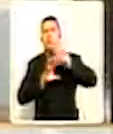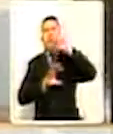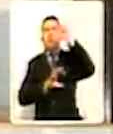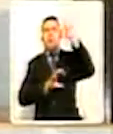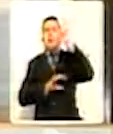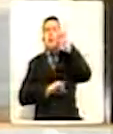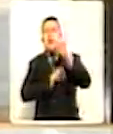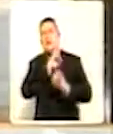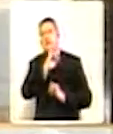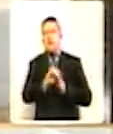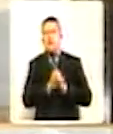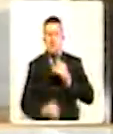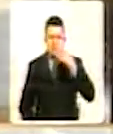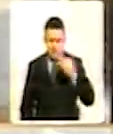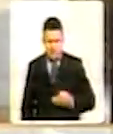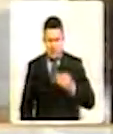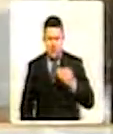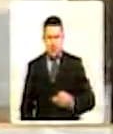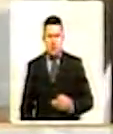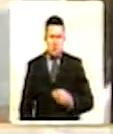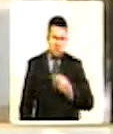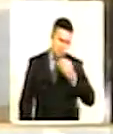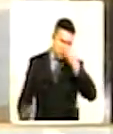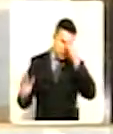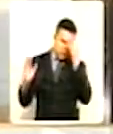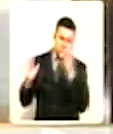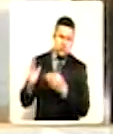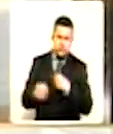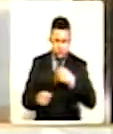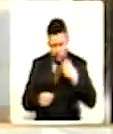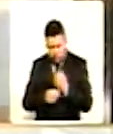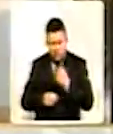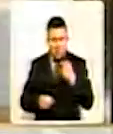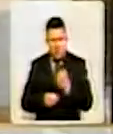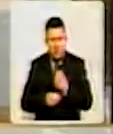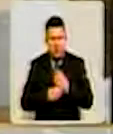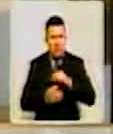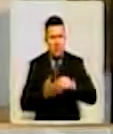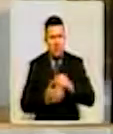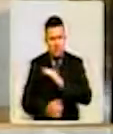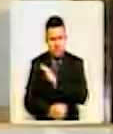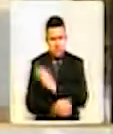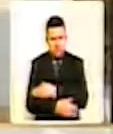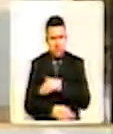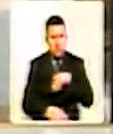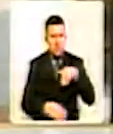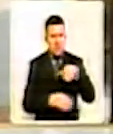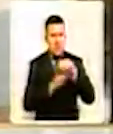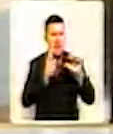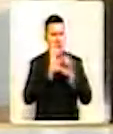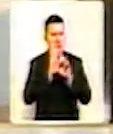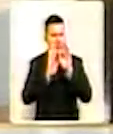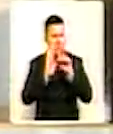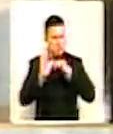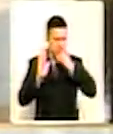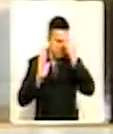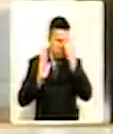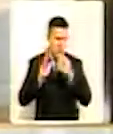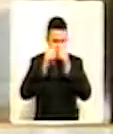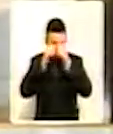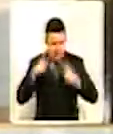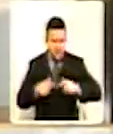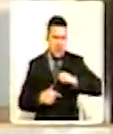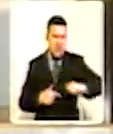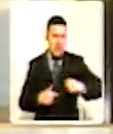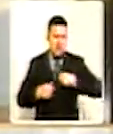organismos internacionales, siempre con el mandato de trabajar por el fortalecimiento de los sistemas legales, el